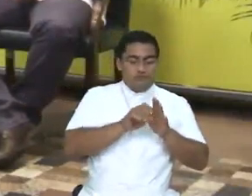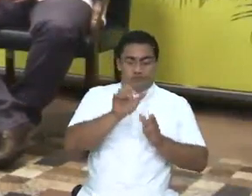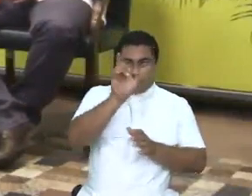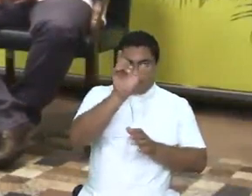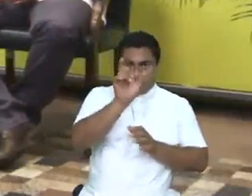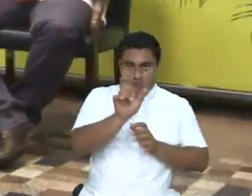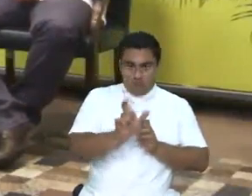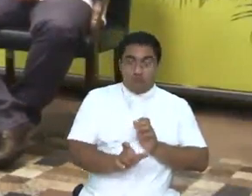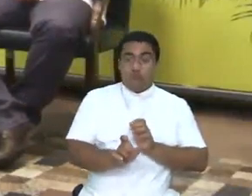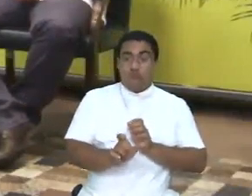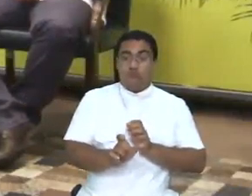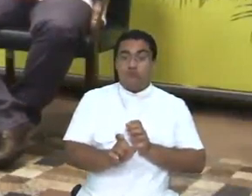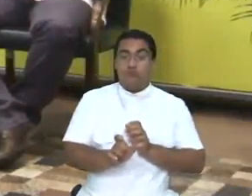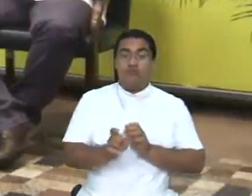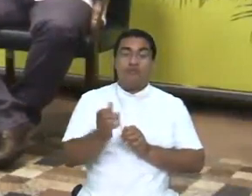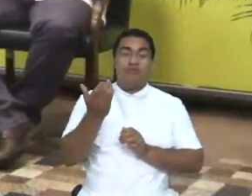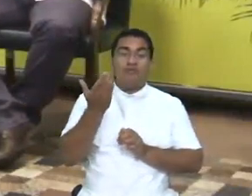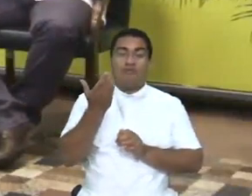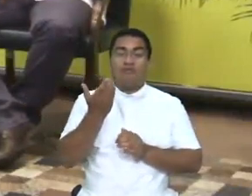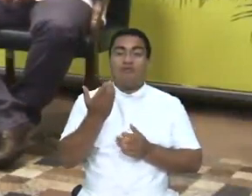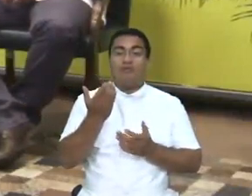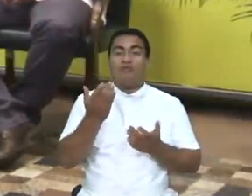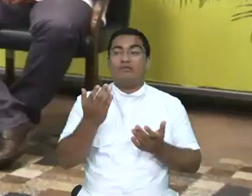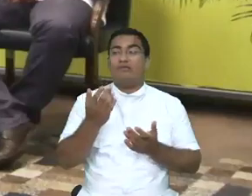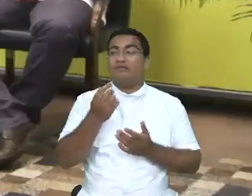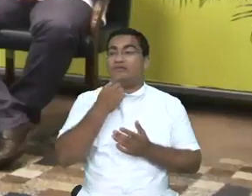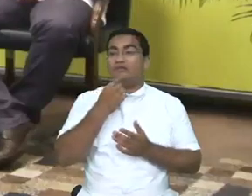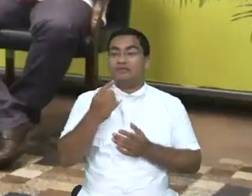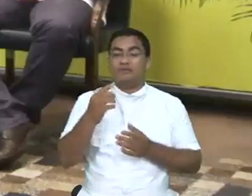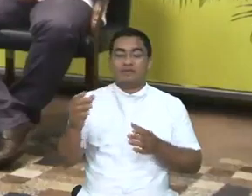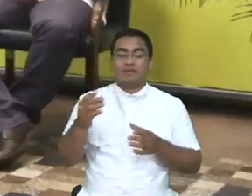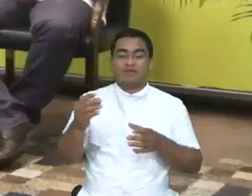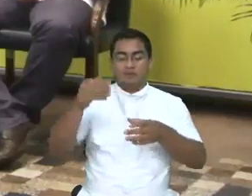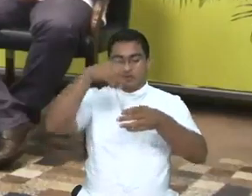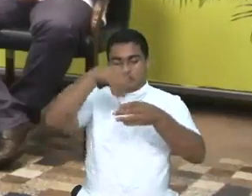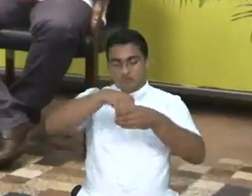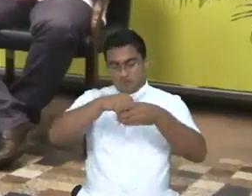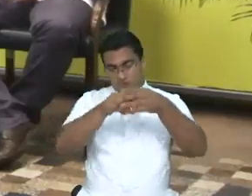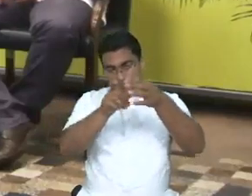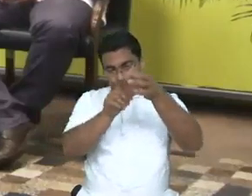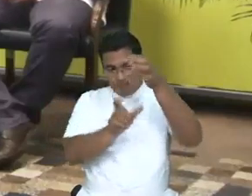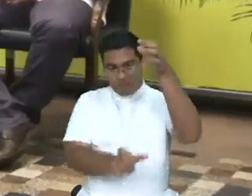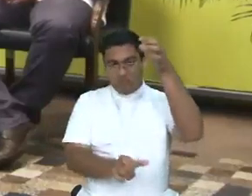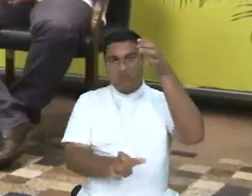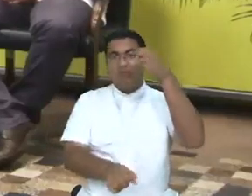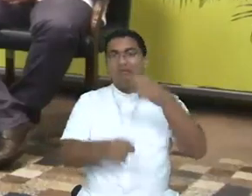vascular o al sistema óseo y se queda ahí atrapado y produce un daño.